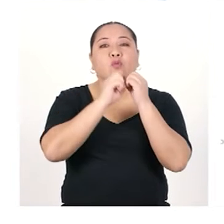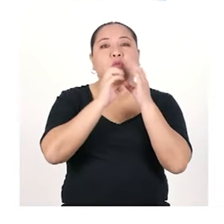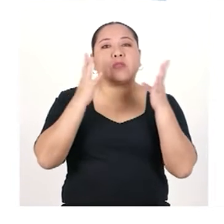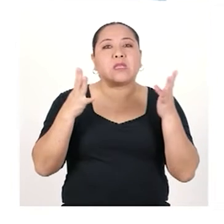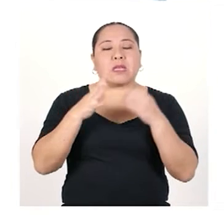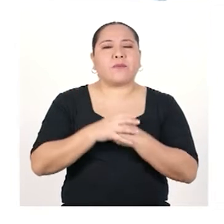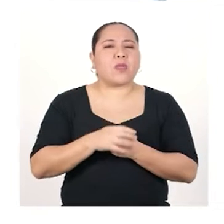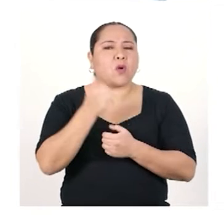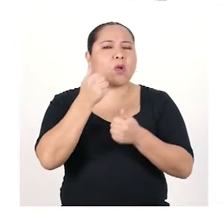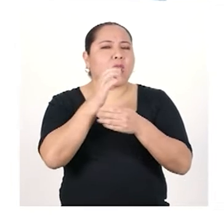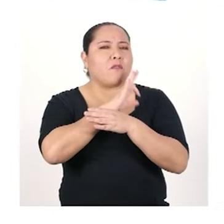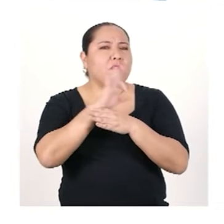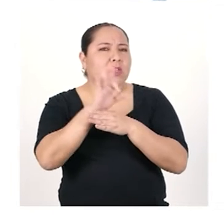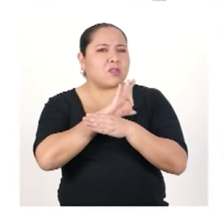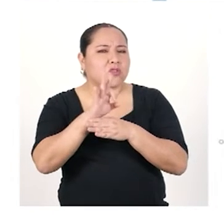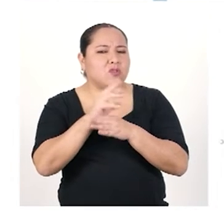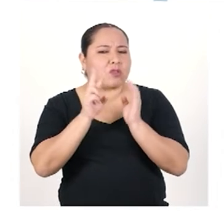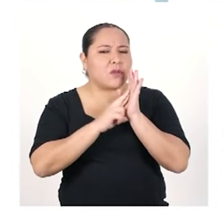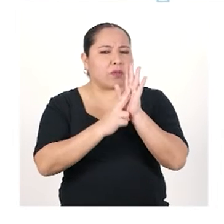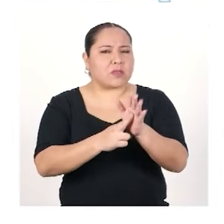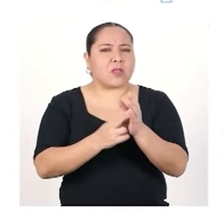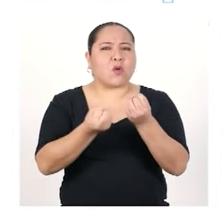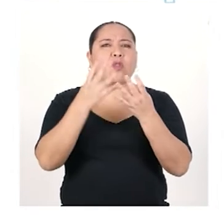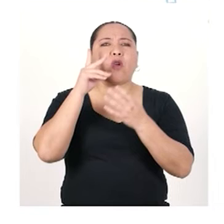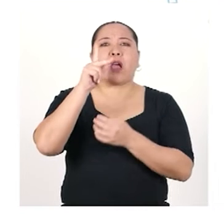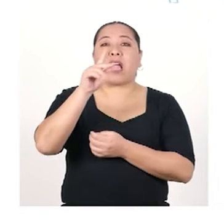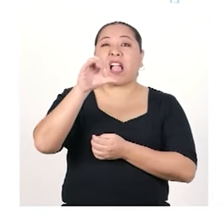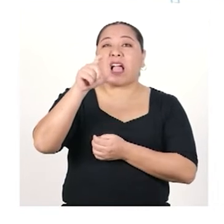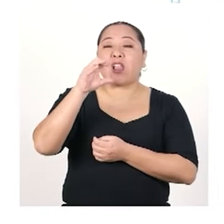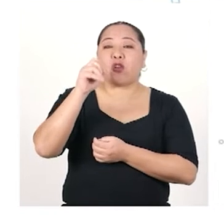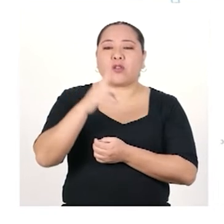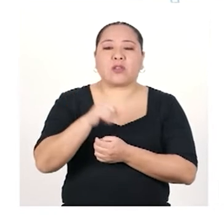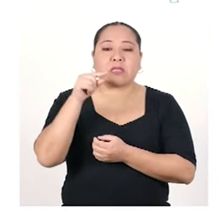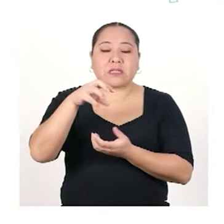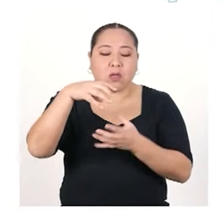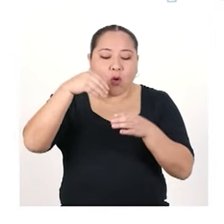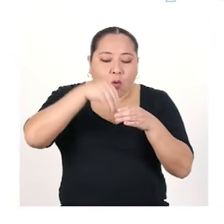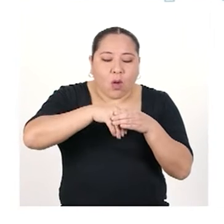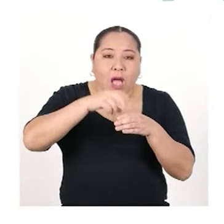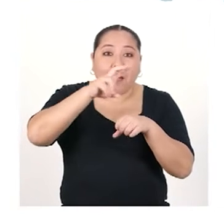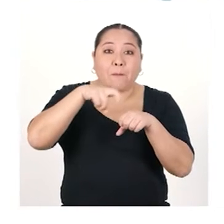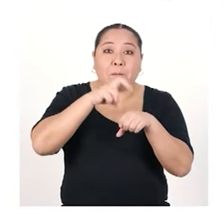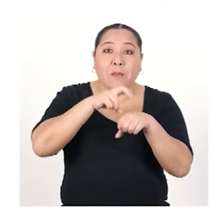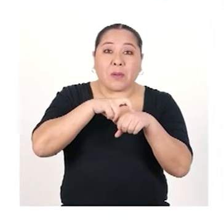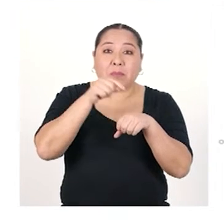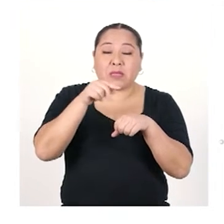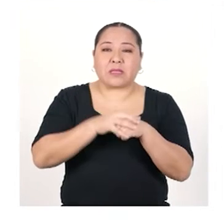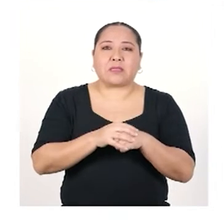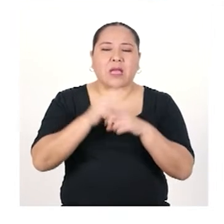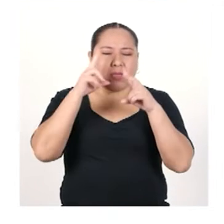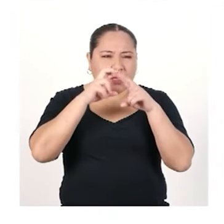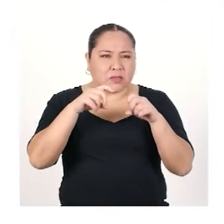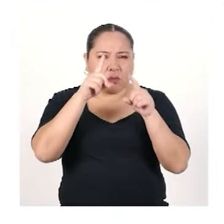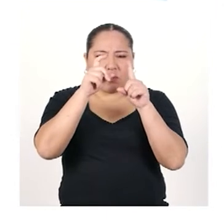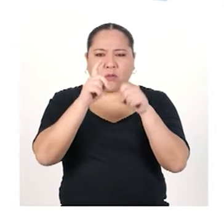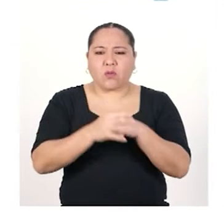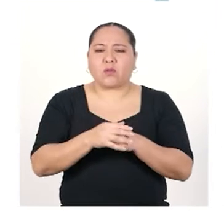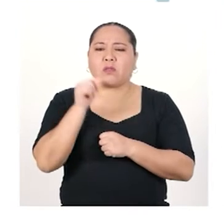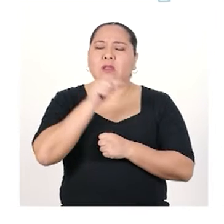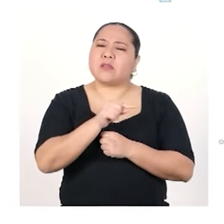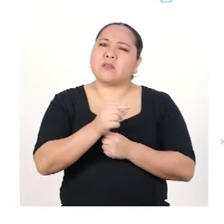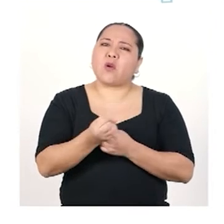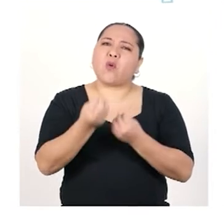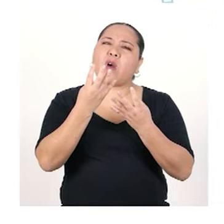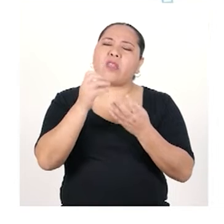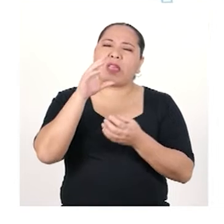en un día, ¿qué fracción representa la cantidad de calorías de esa bolsa de papitas? Analizando la pregunta, tenemos